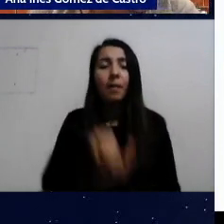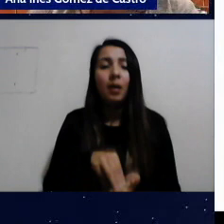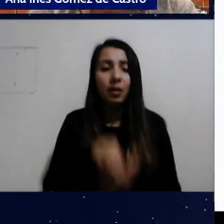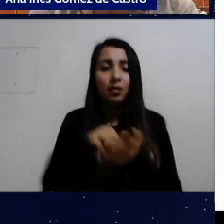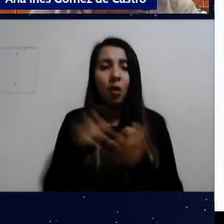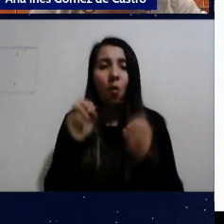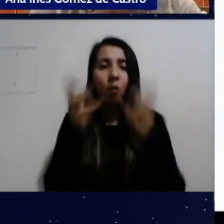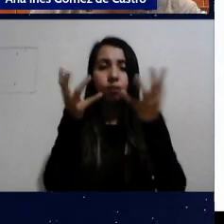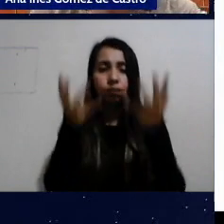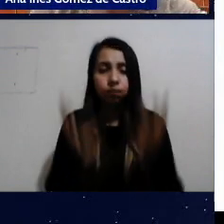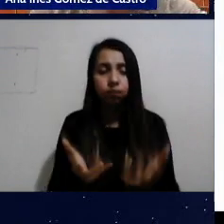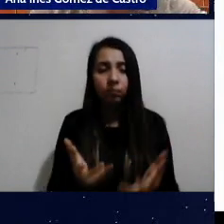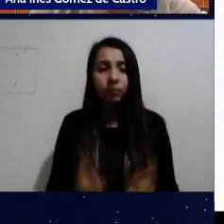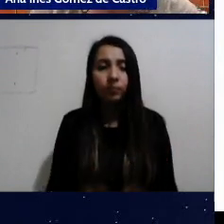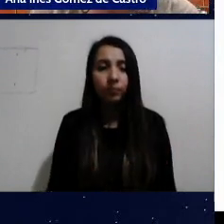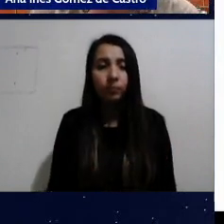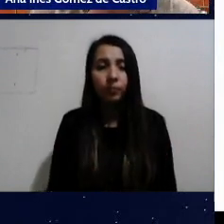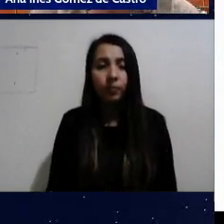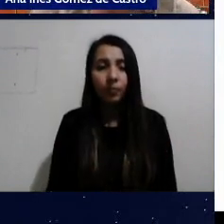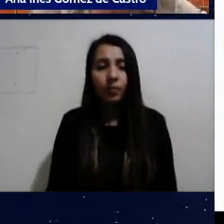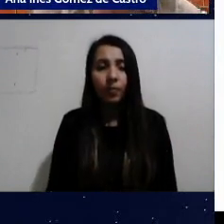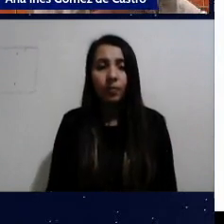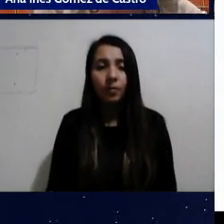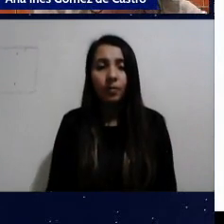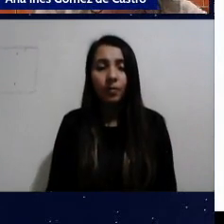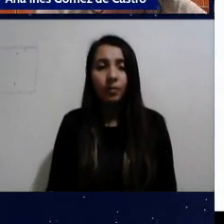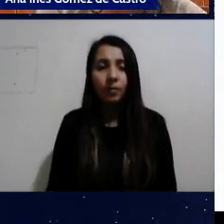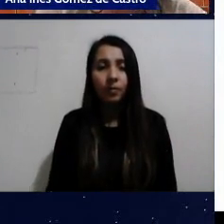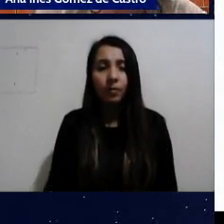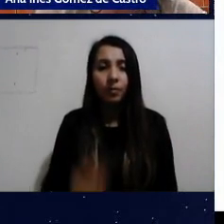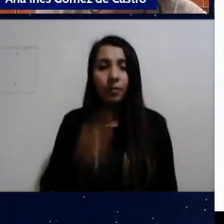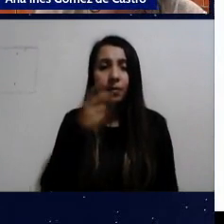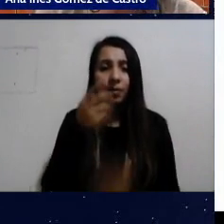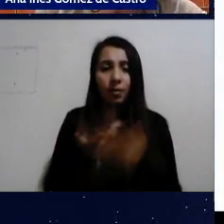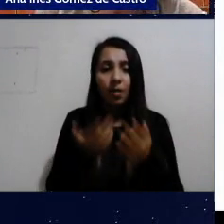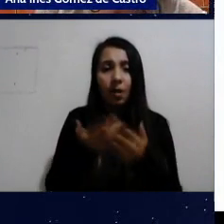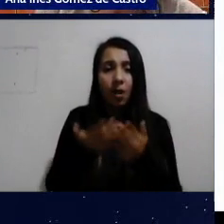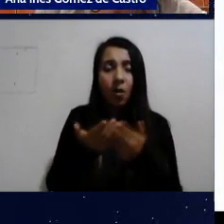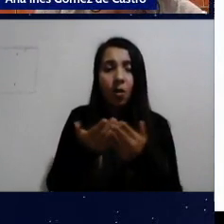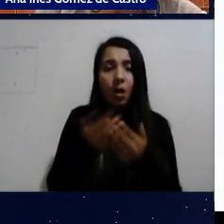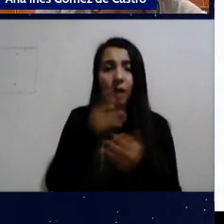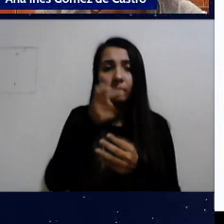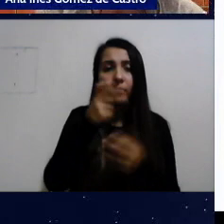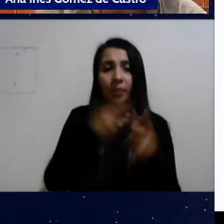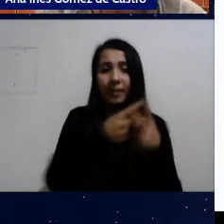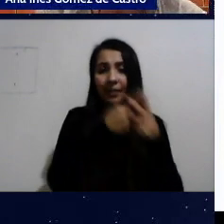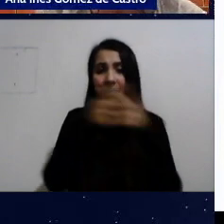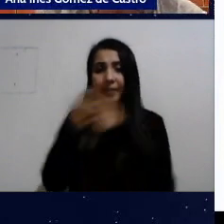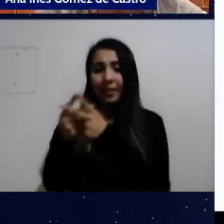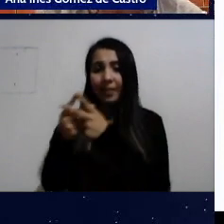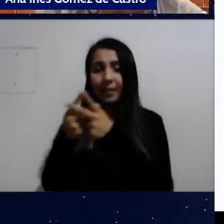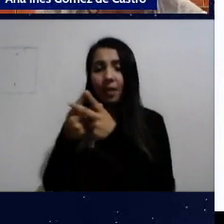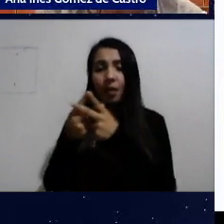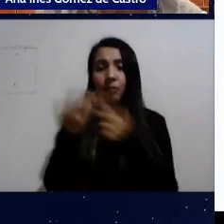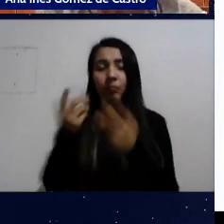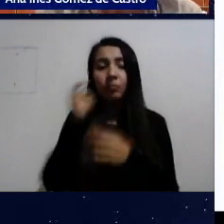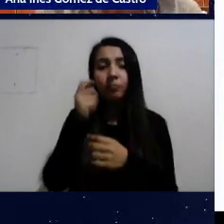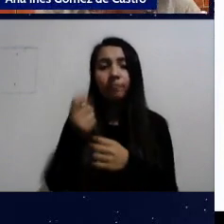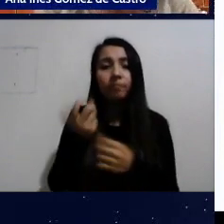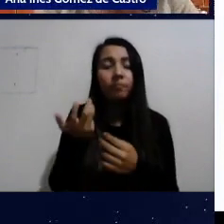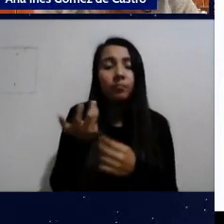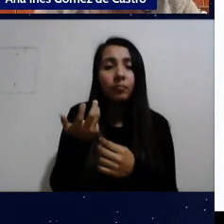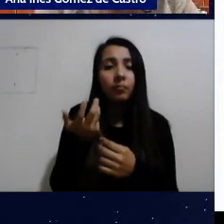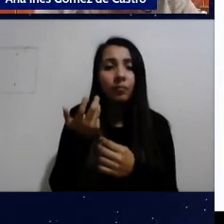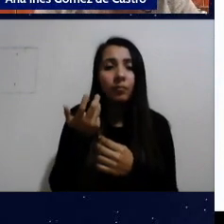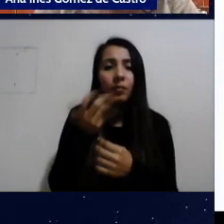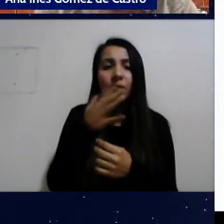la detección de planetas tipo Júpiter situados muy cerca de su estrella es algo que es relativamente sencillo. La misión